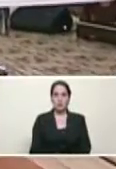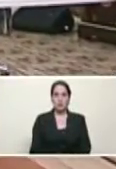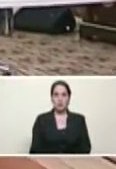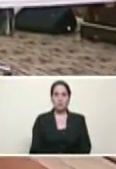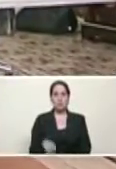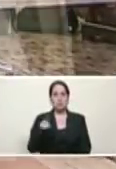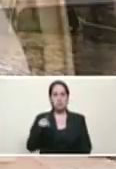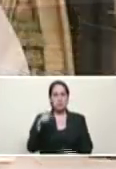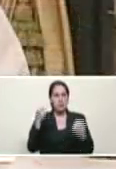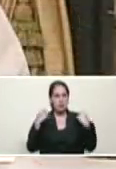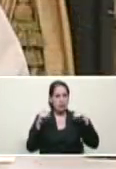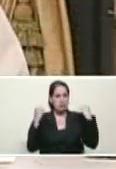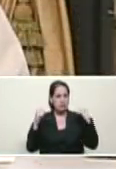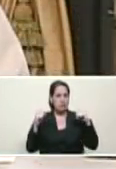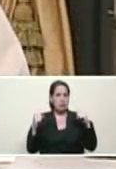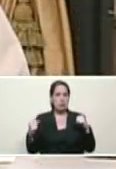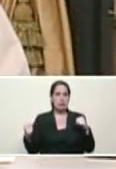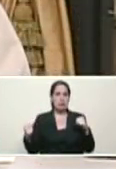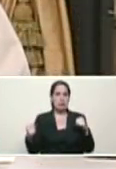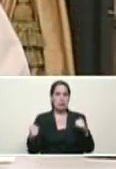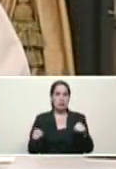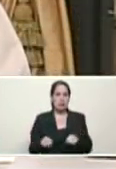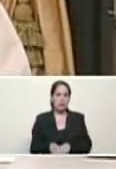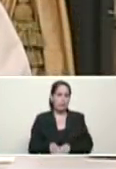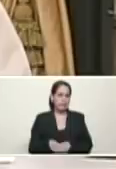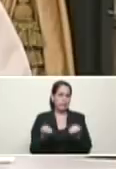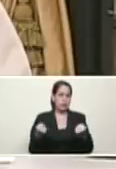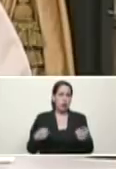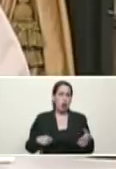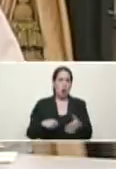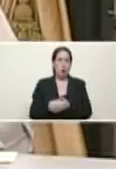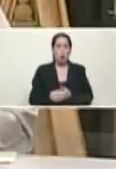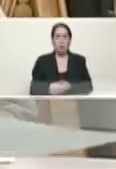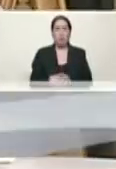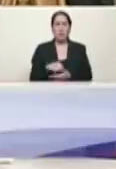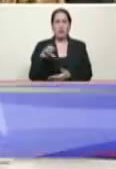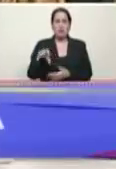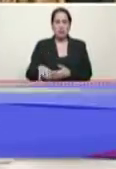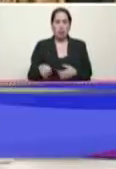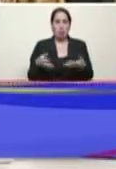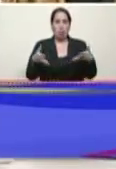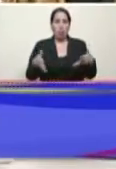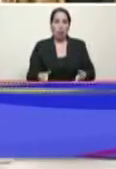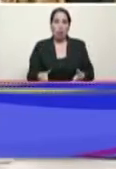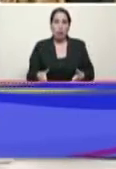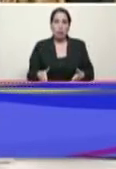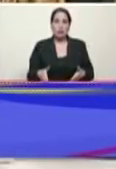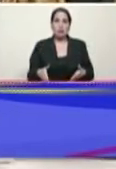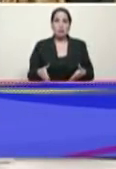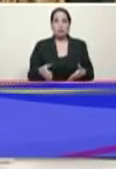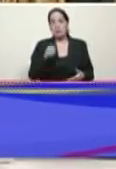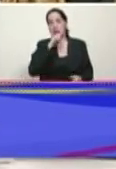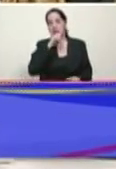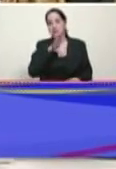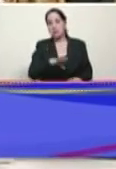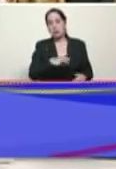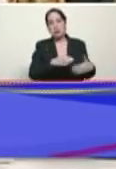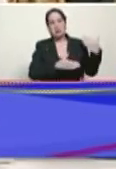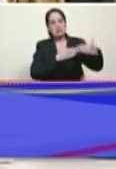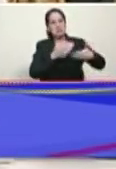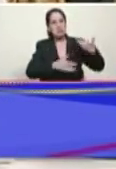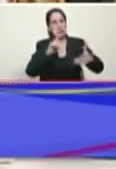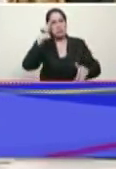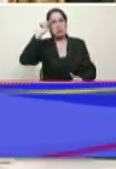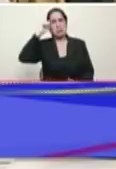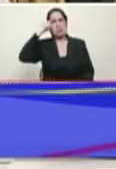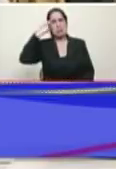ensayo fracasado de golpe de Estado pasará a la historia como una comedia general.